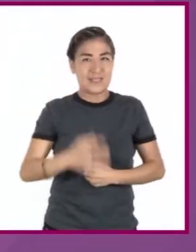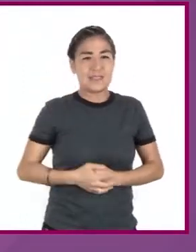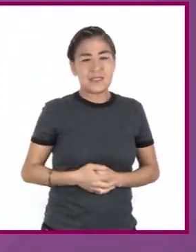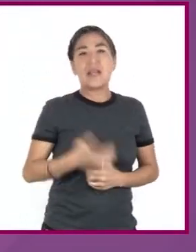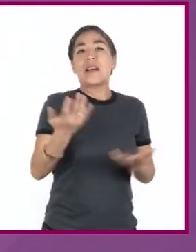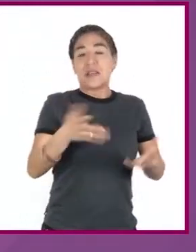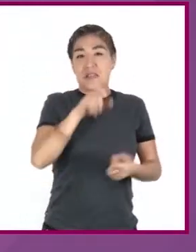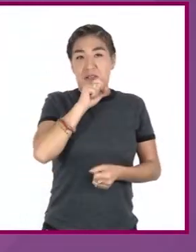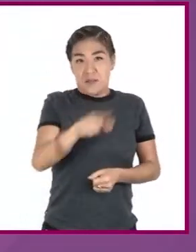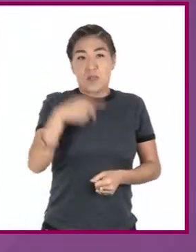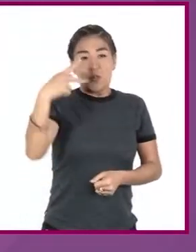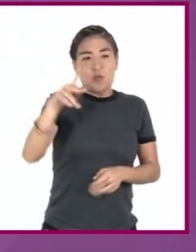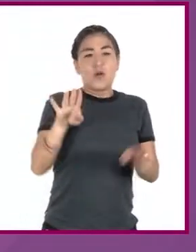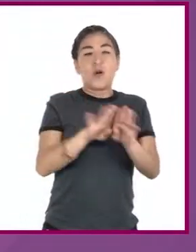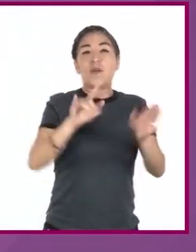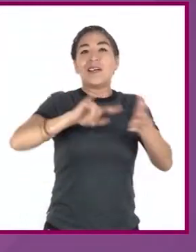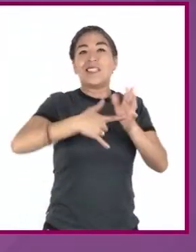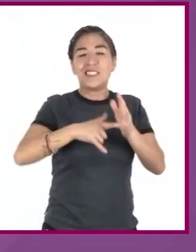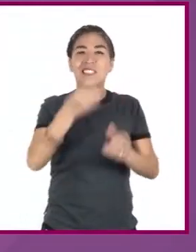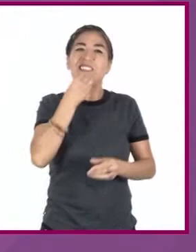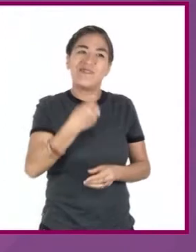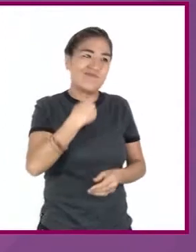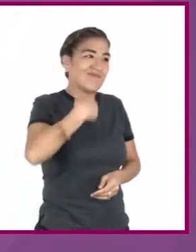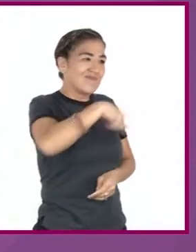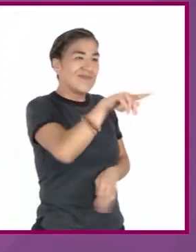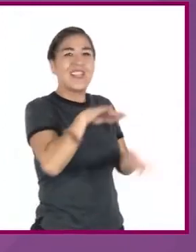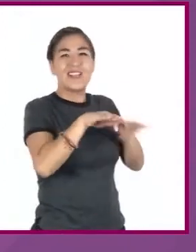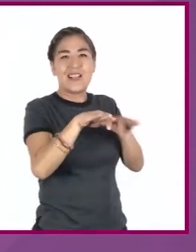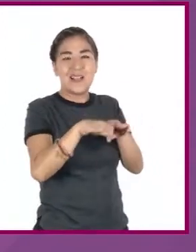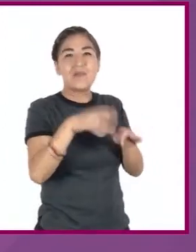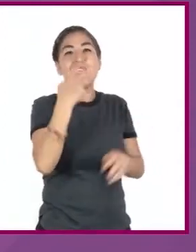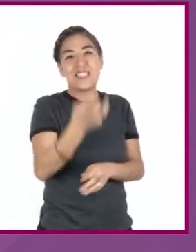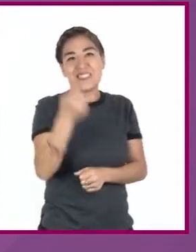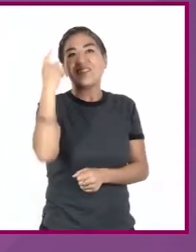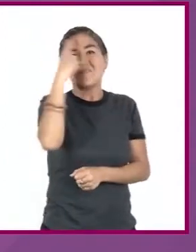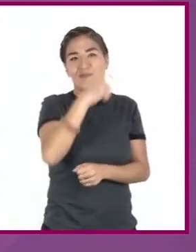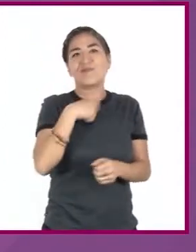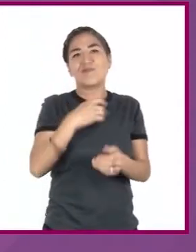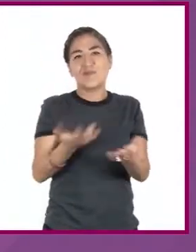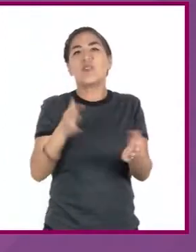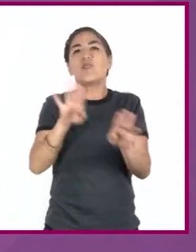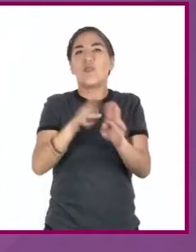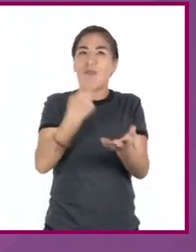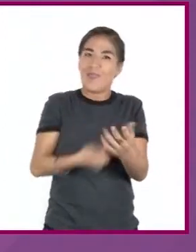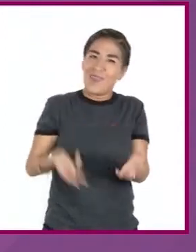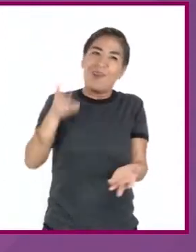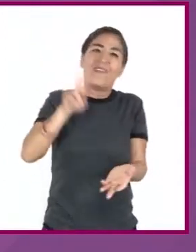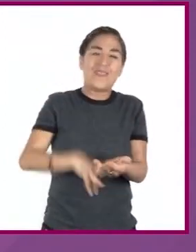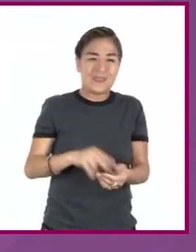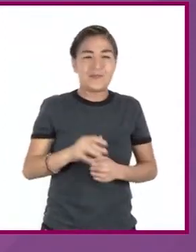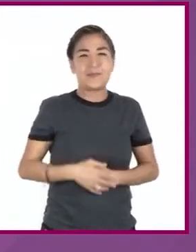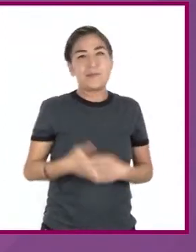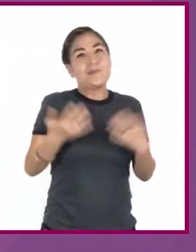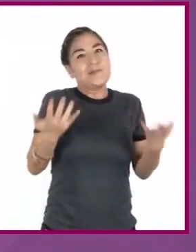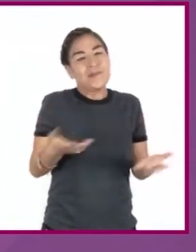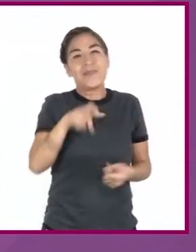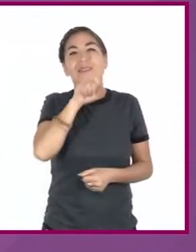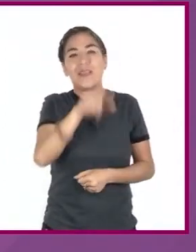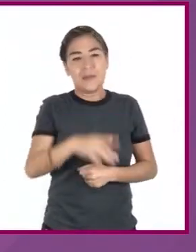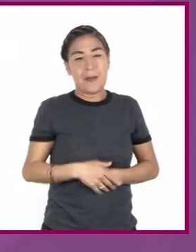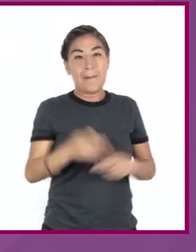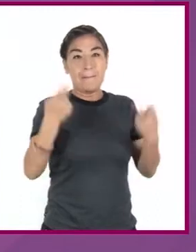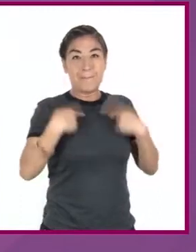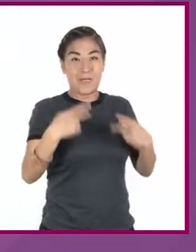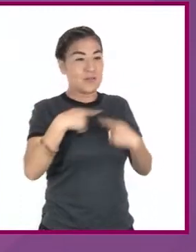Además, esas eran en horarios en los que yo debía estar trabajando, por lo que mi dificultad era doble. Sin embargo, las personas